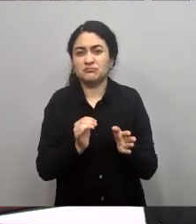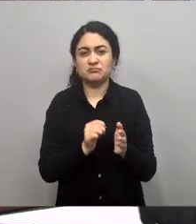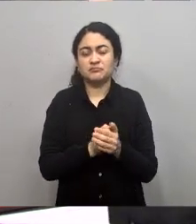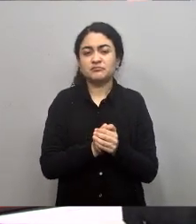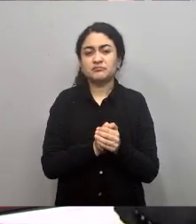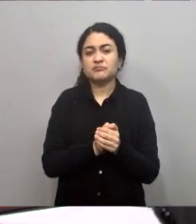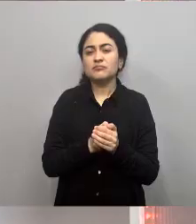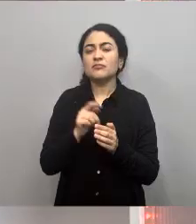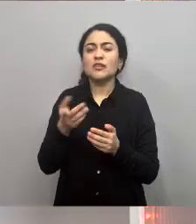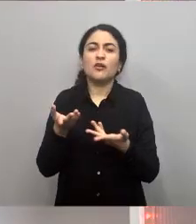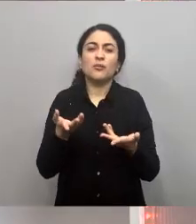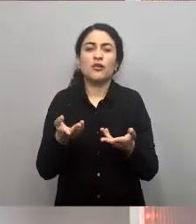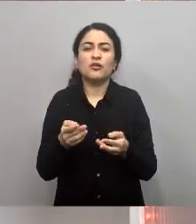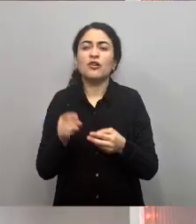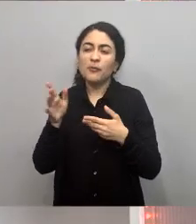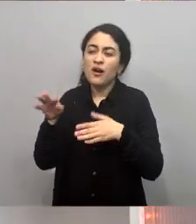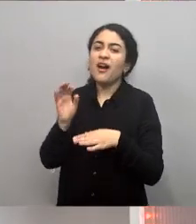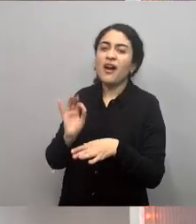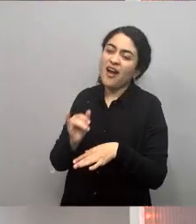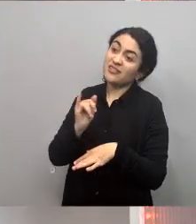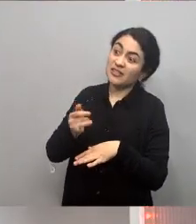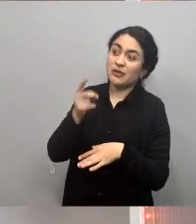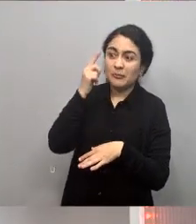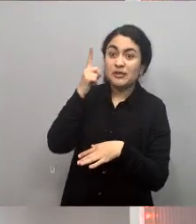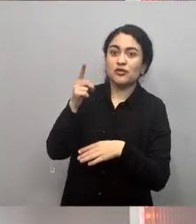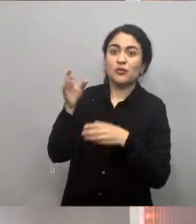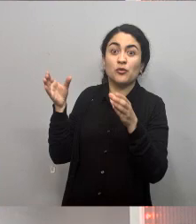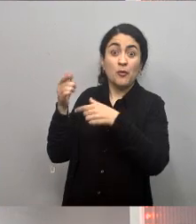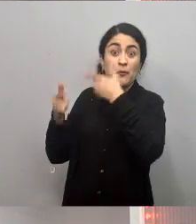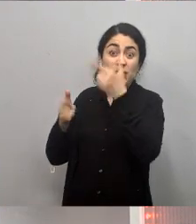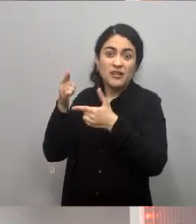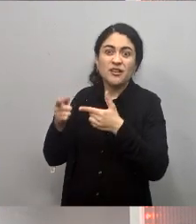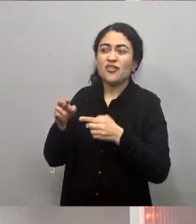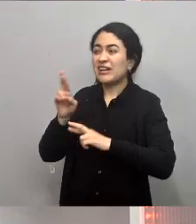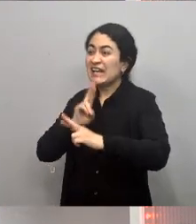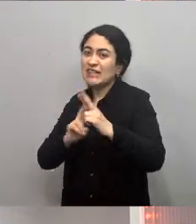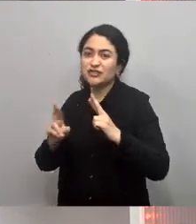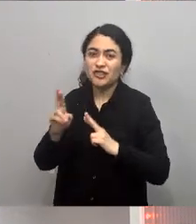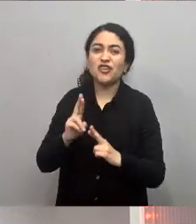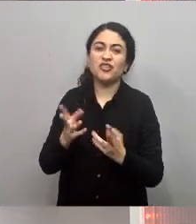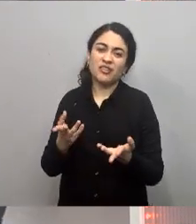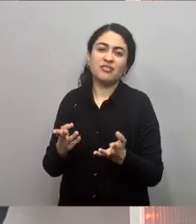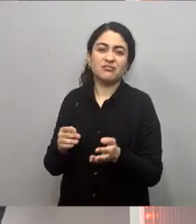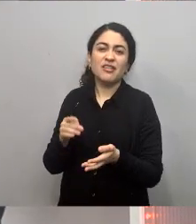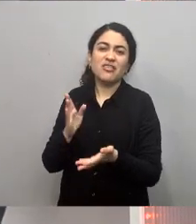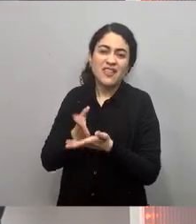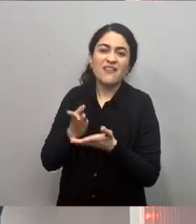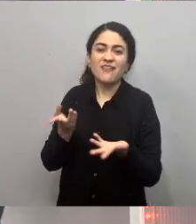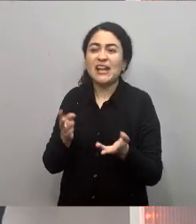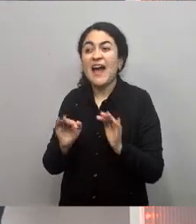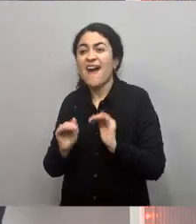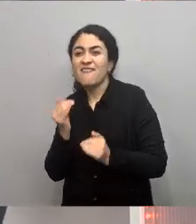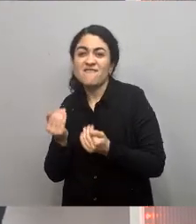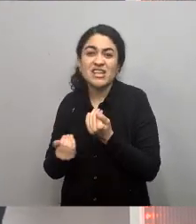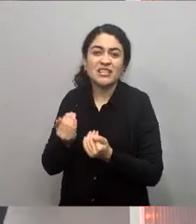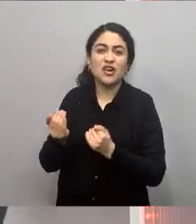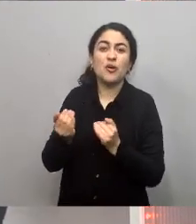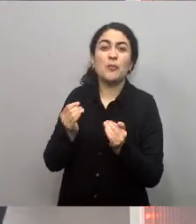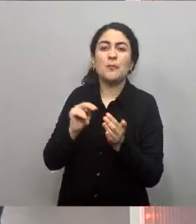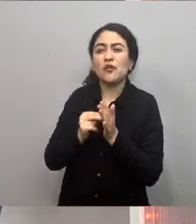de esta relación política que debe haber, porque no es cierto, en toda relación y sobre todo cuando se trata de un tema tan transversal, a veces